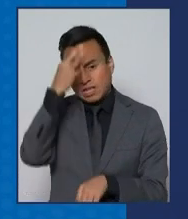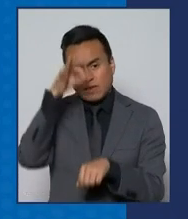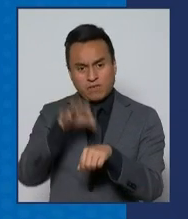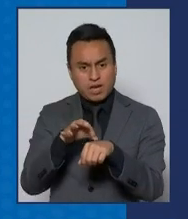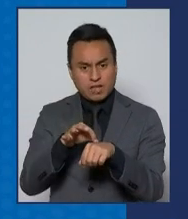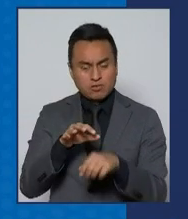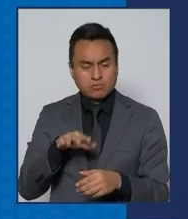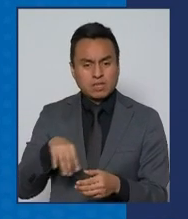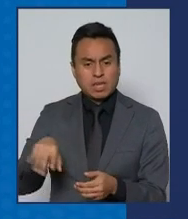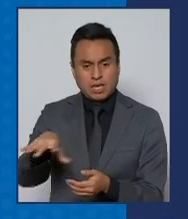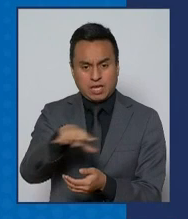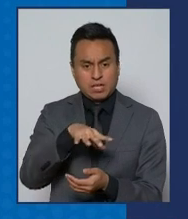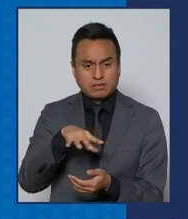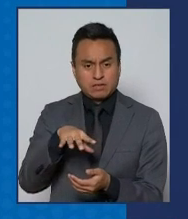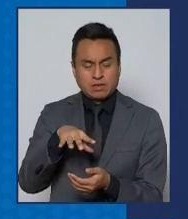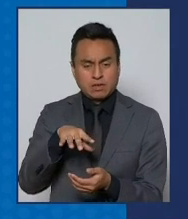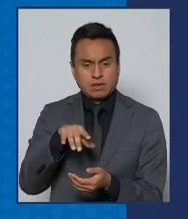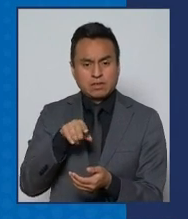en esa